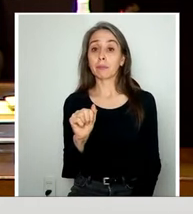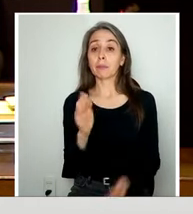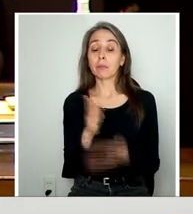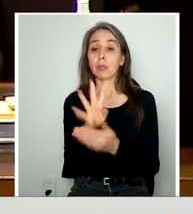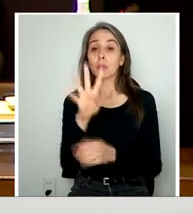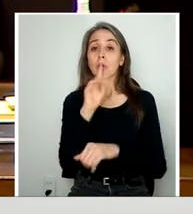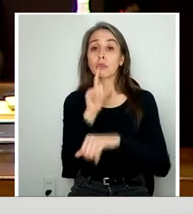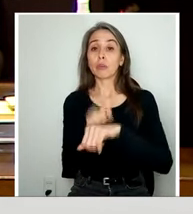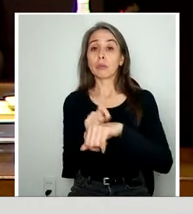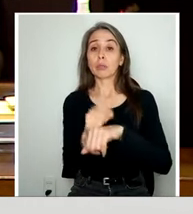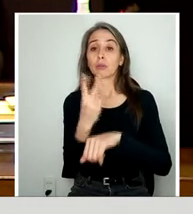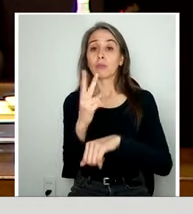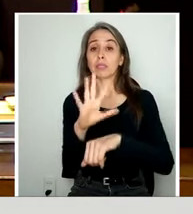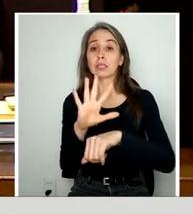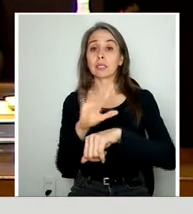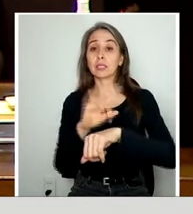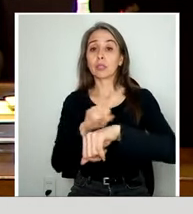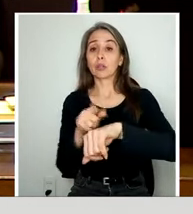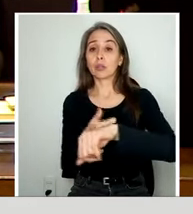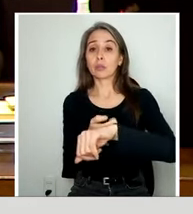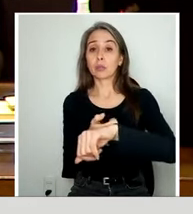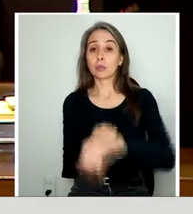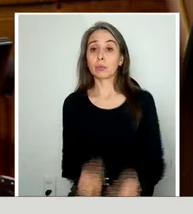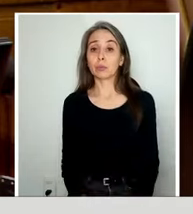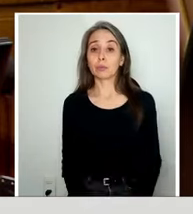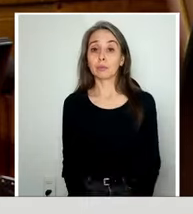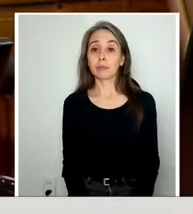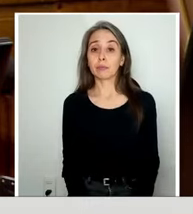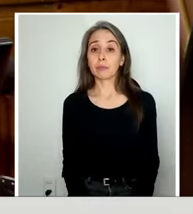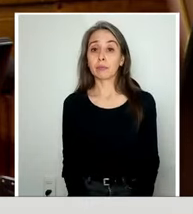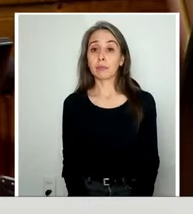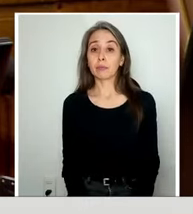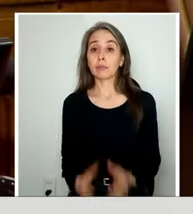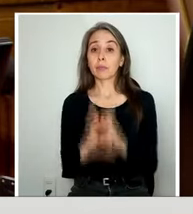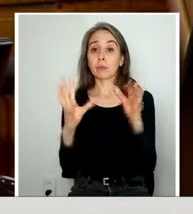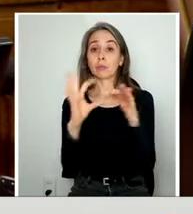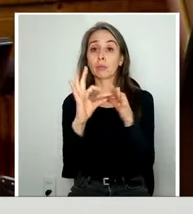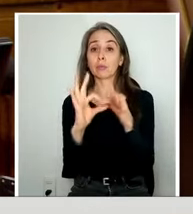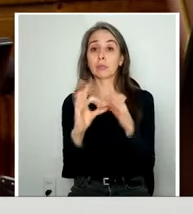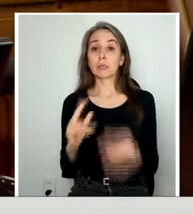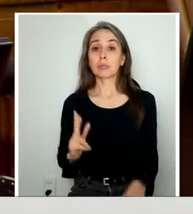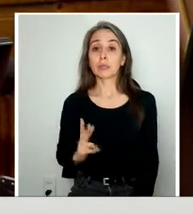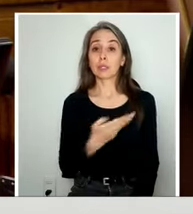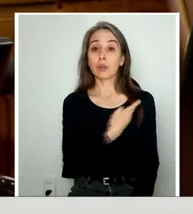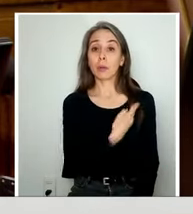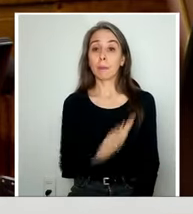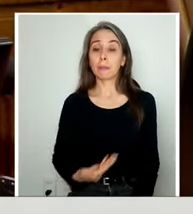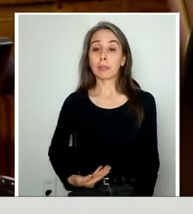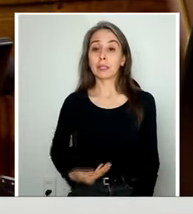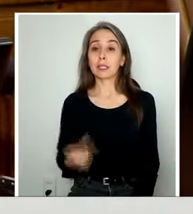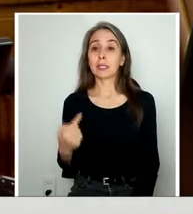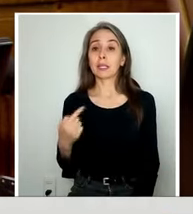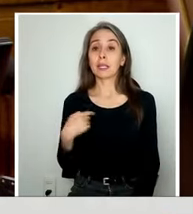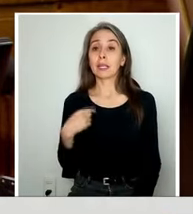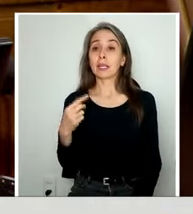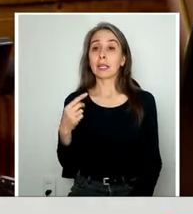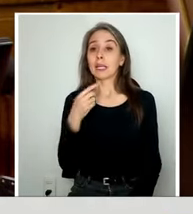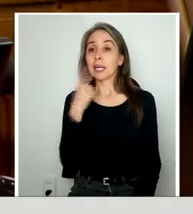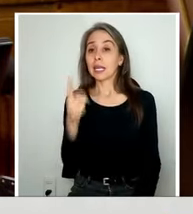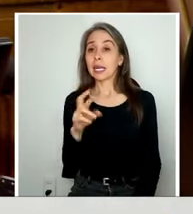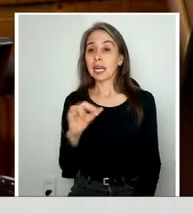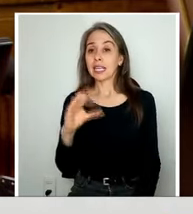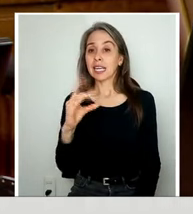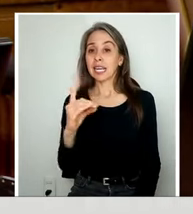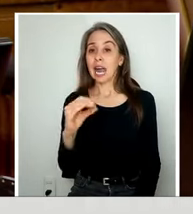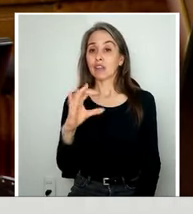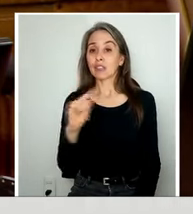veinticinco segundos Muchas gracias señor presidente Ricardo Cifuentes primero que todo desearle el mayor de los éxitos junto